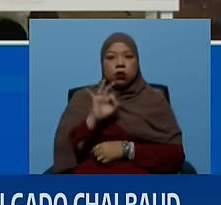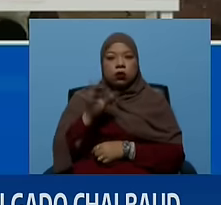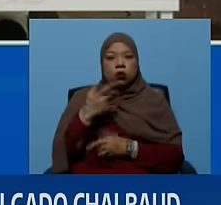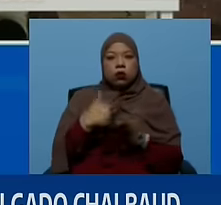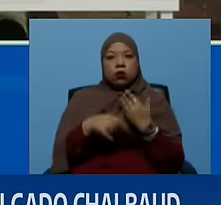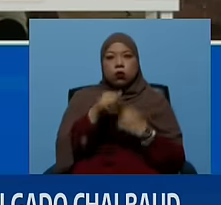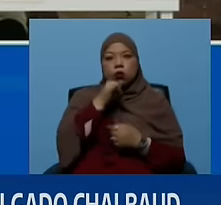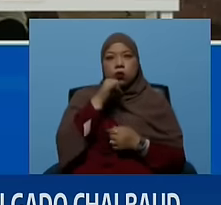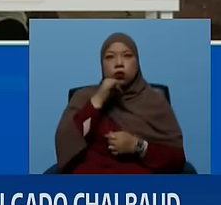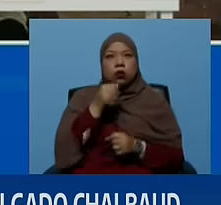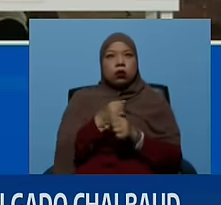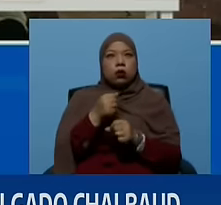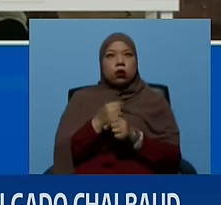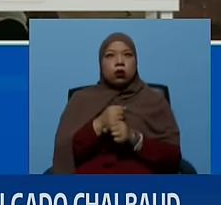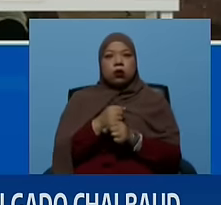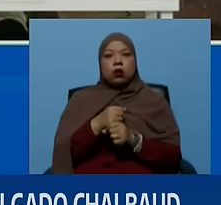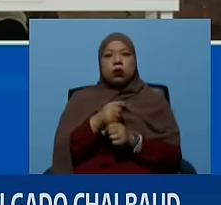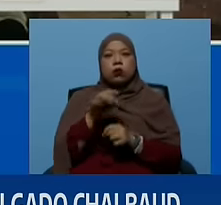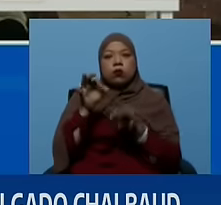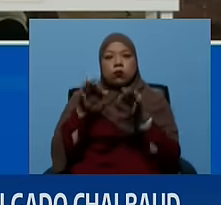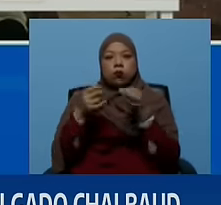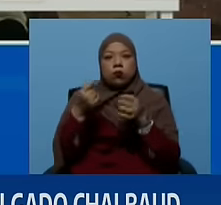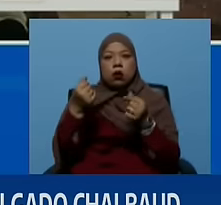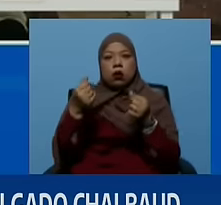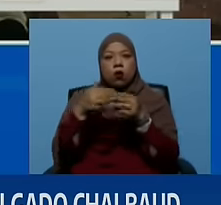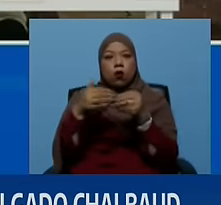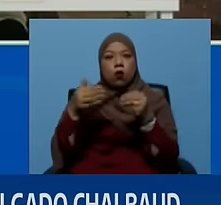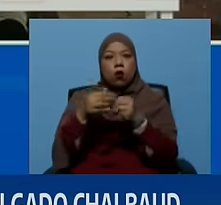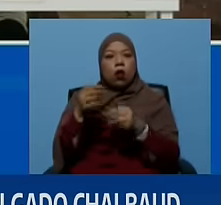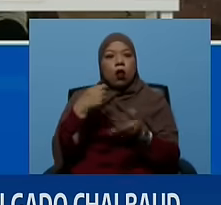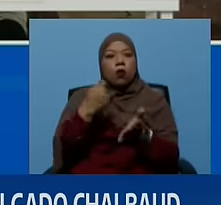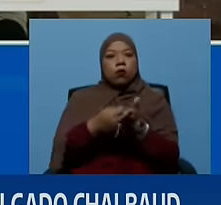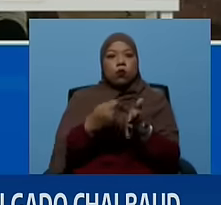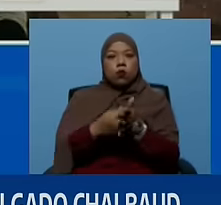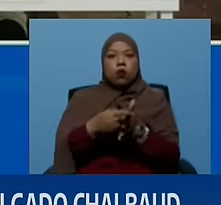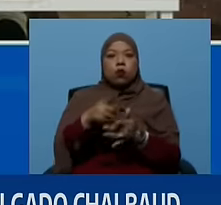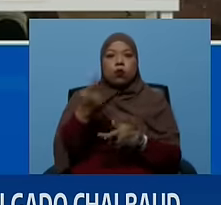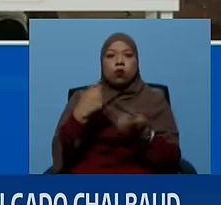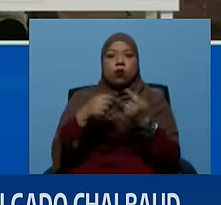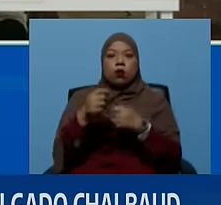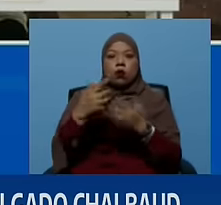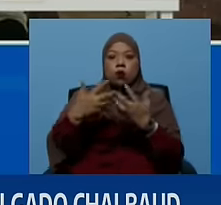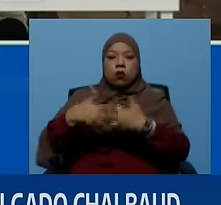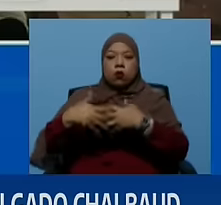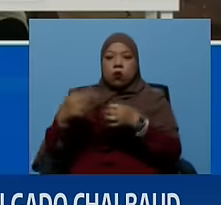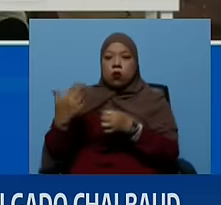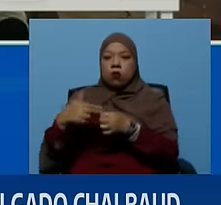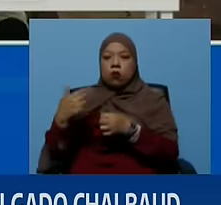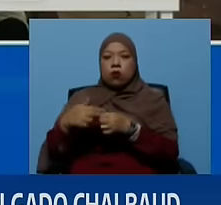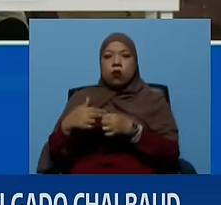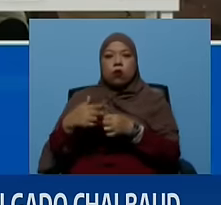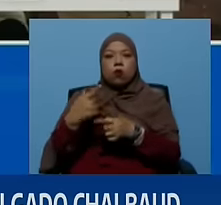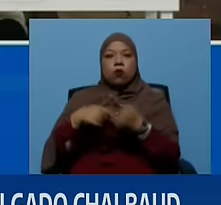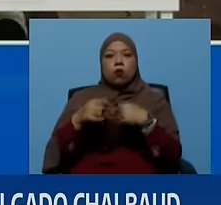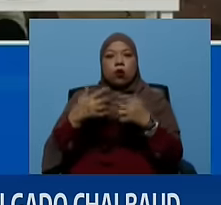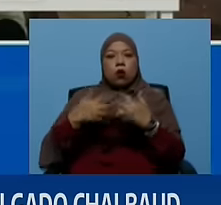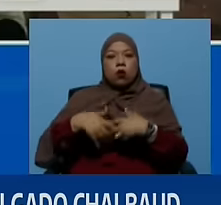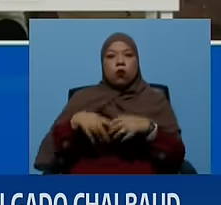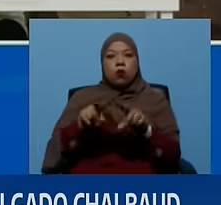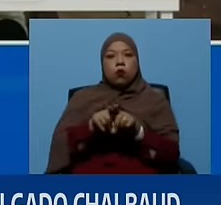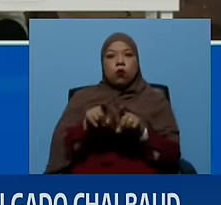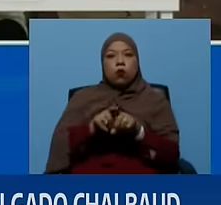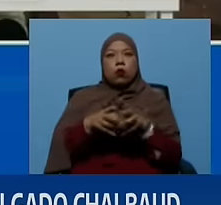llevaban él dijo el primer paso fify fify Tú vendes tu petróleo y me das la mitad para mí y la mitad para la empresa